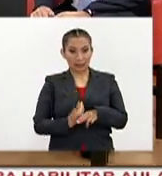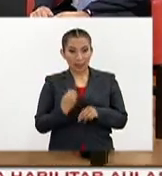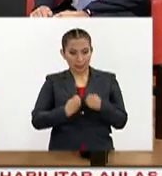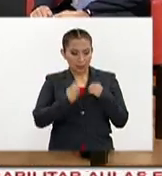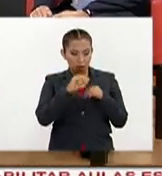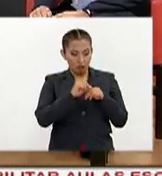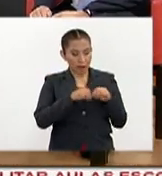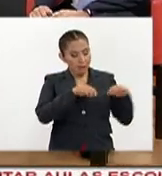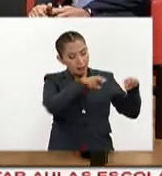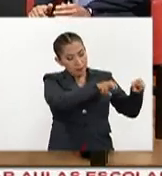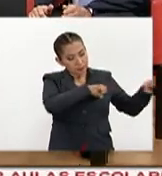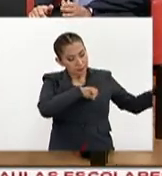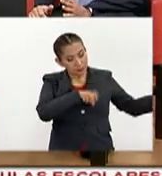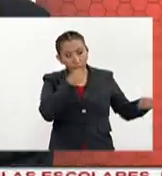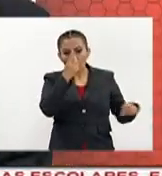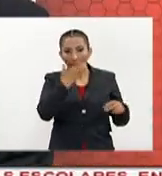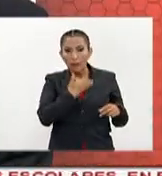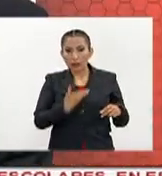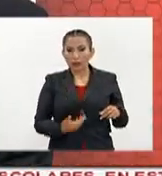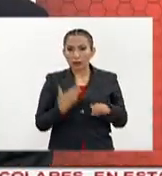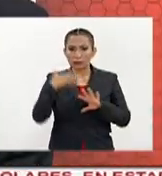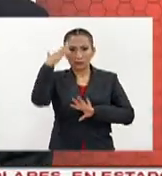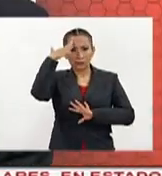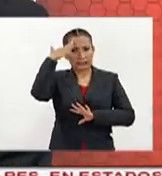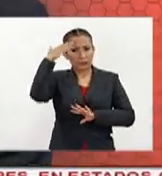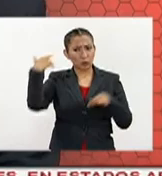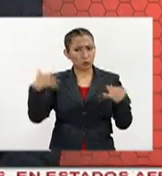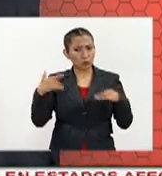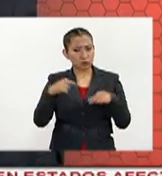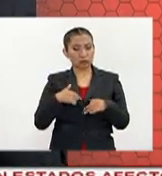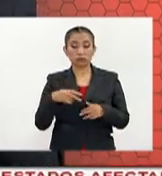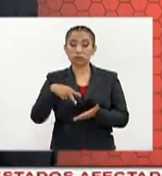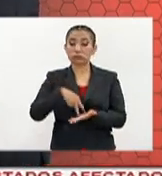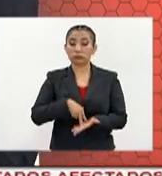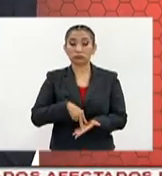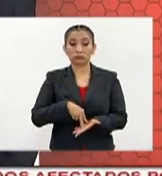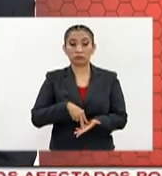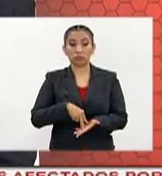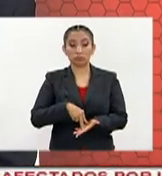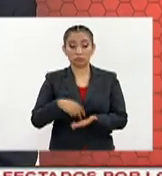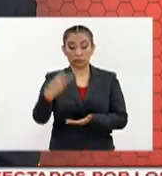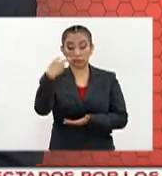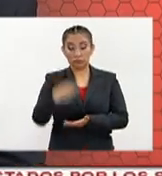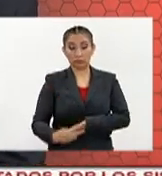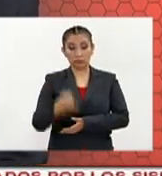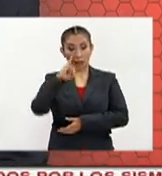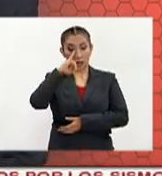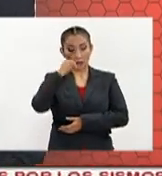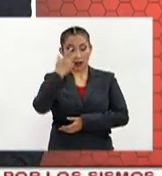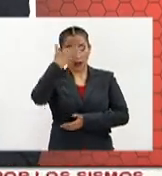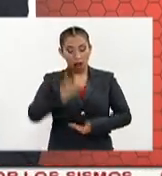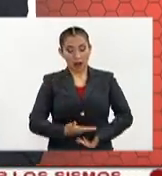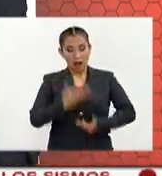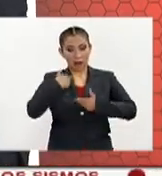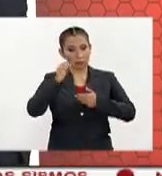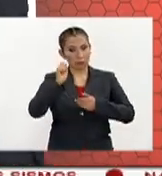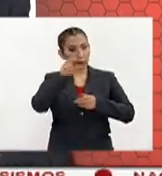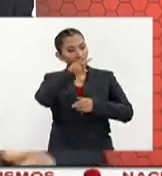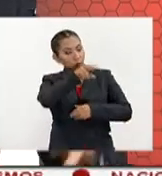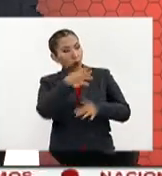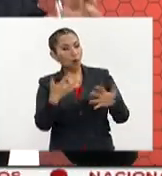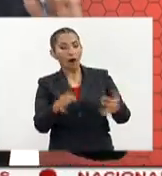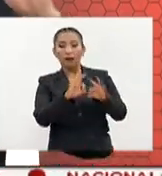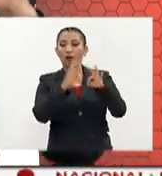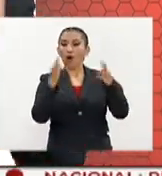vivos y un presidente con mucho liderazgo, Xi Jinping, que no solo posiciona su imagen y su figura, como bien dices, con